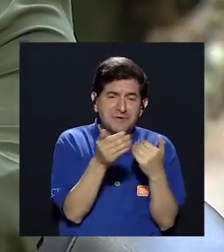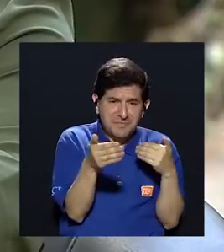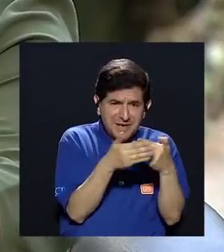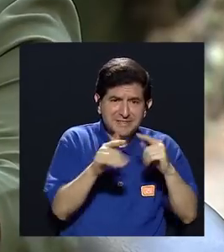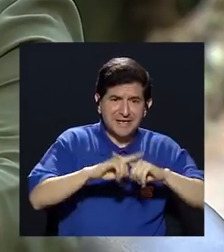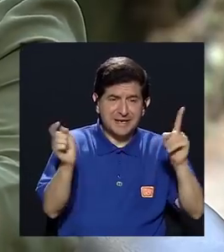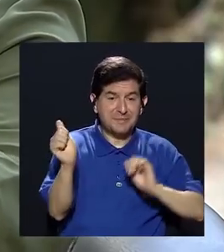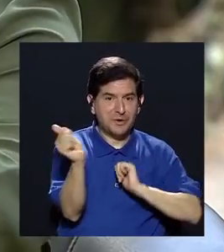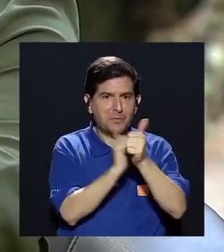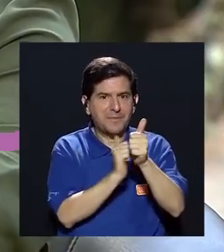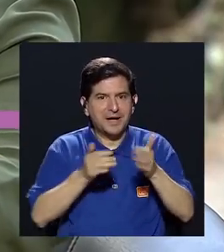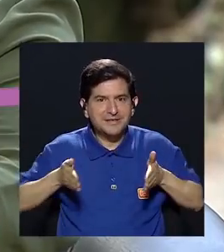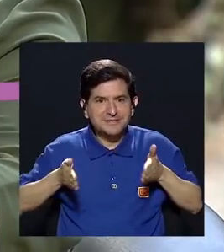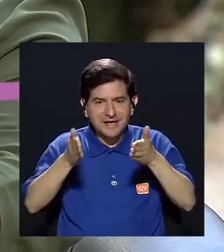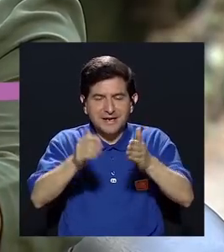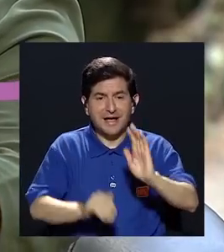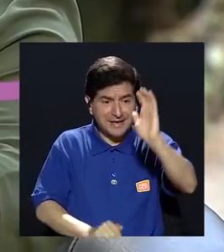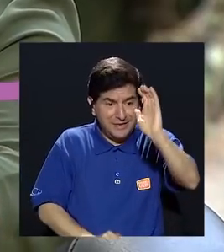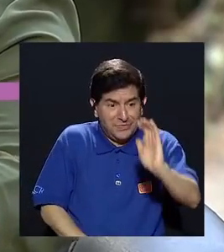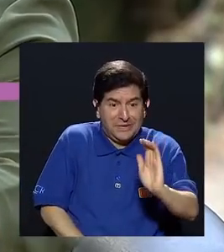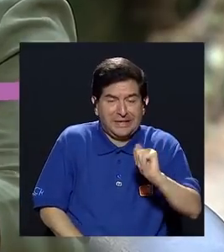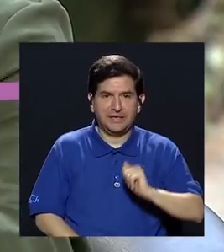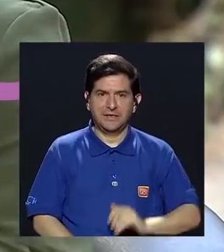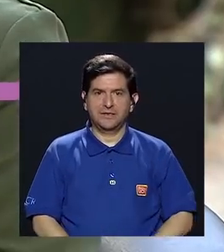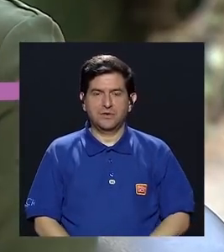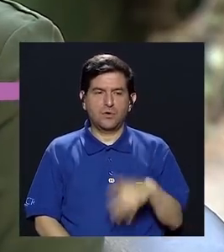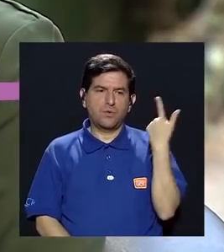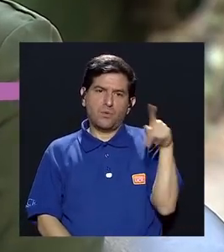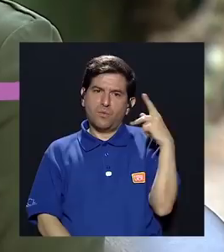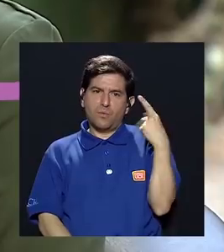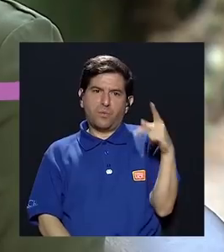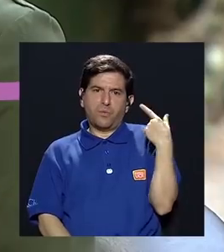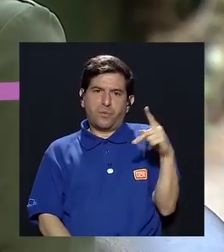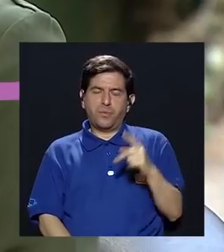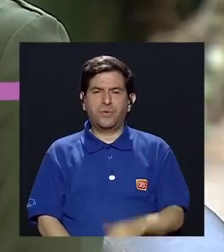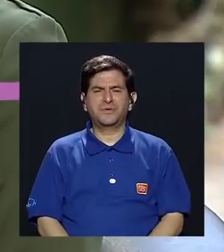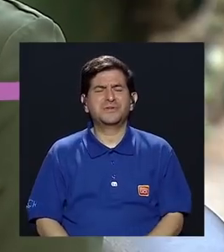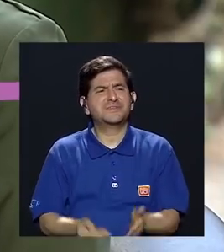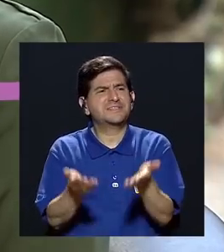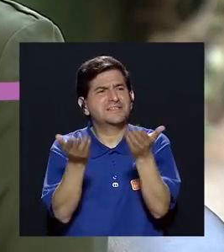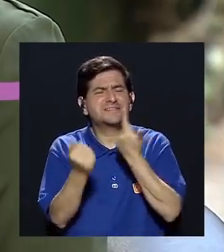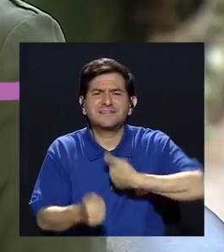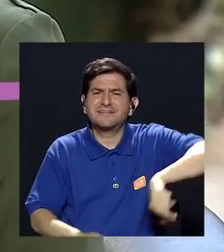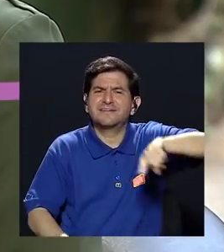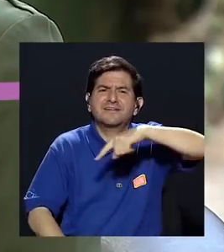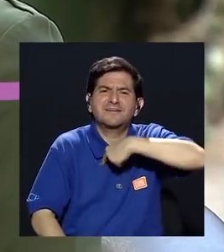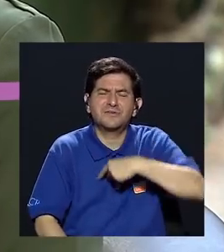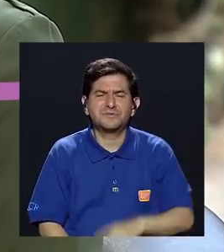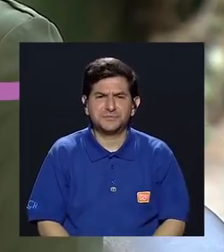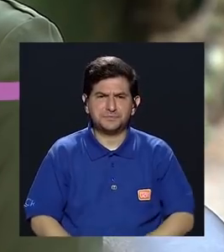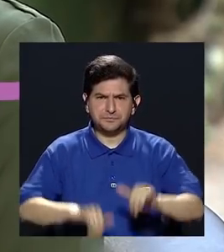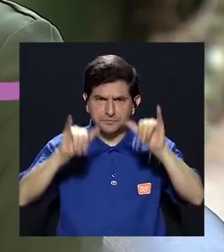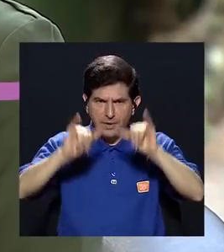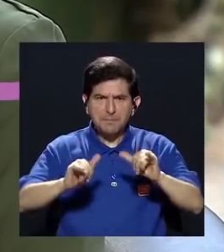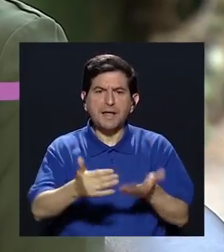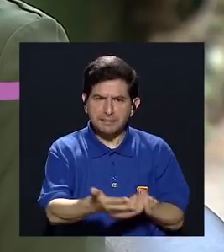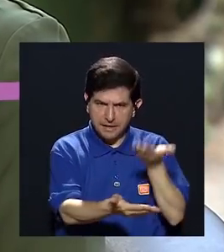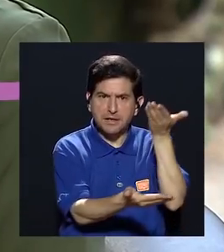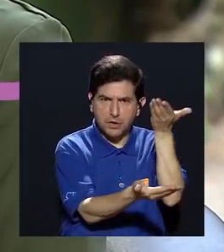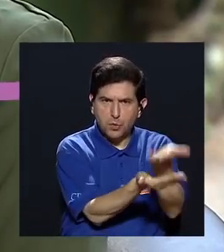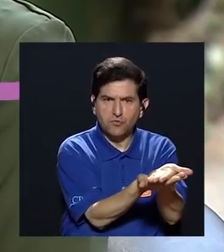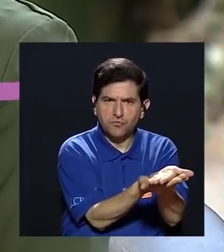pero cruzar una calle con un niño pequeño es peligroso. Entonces queremos como mantener la